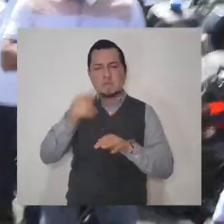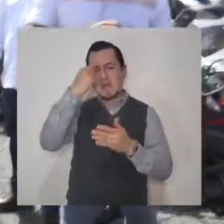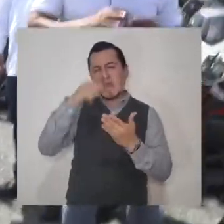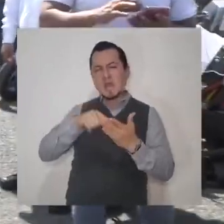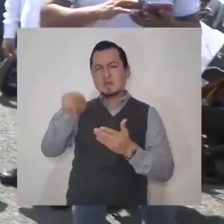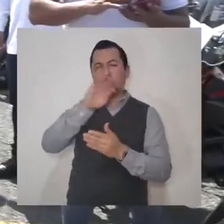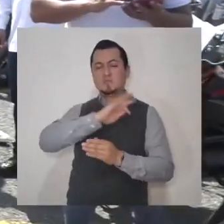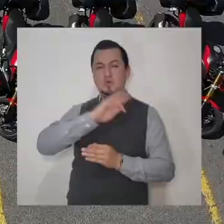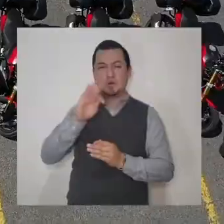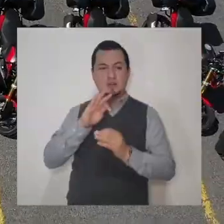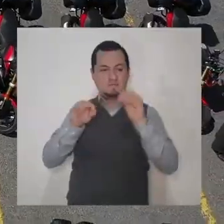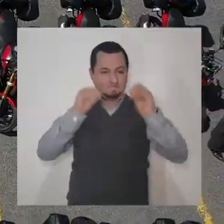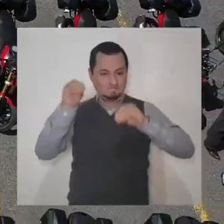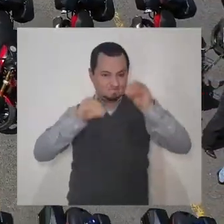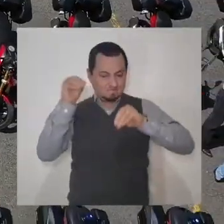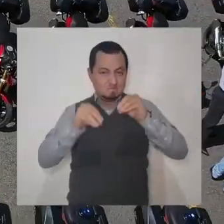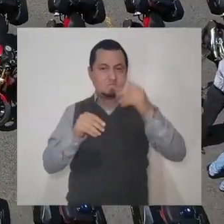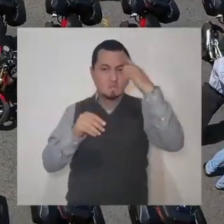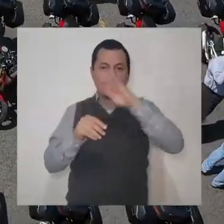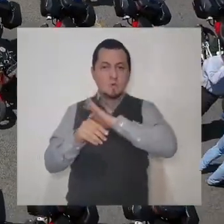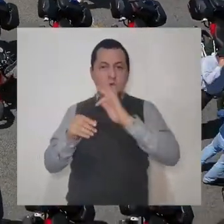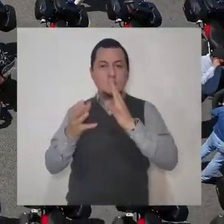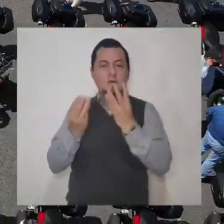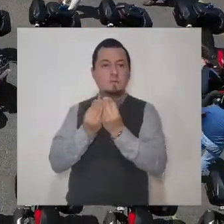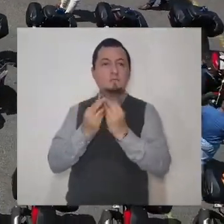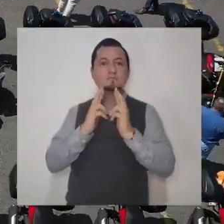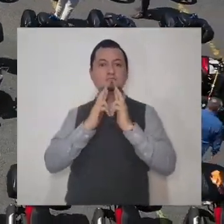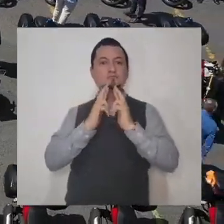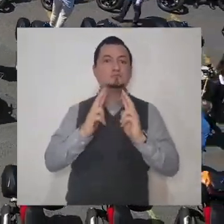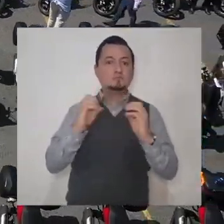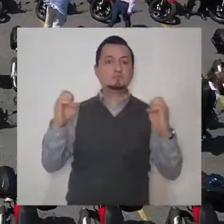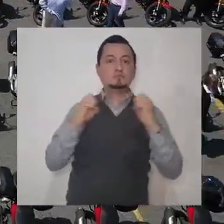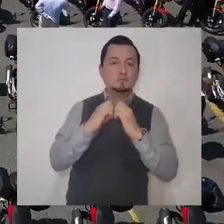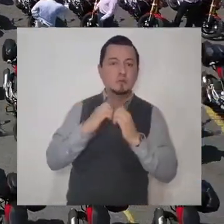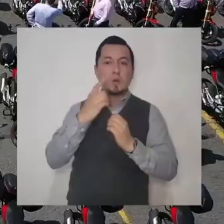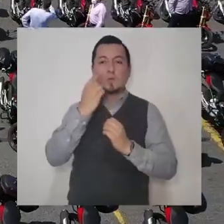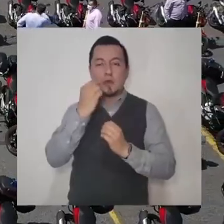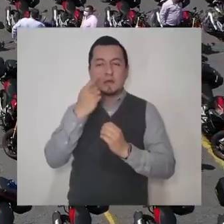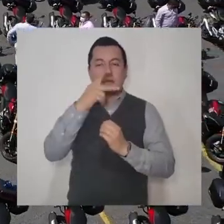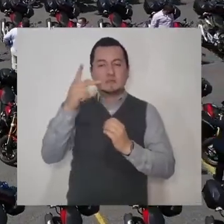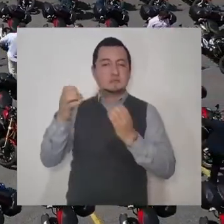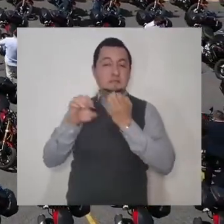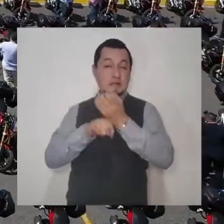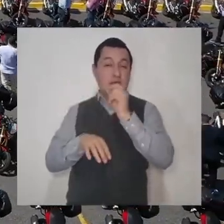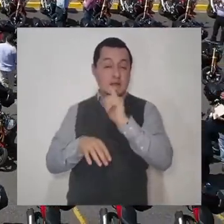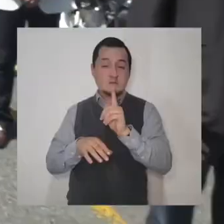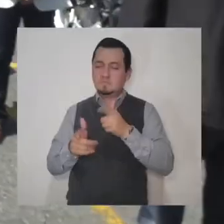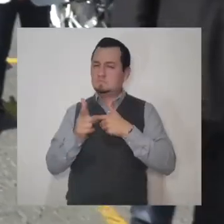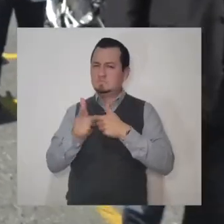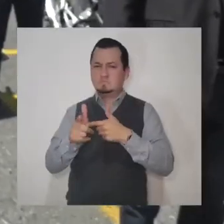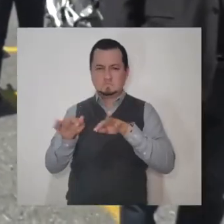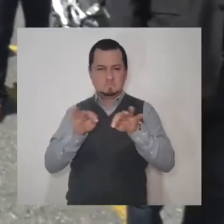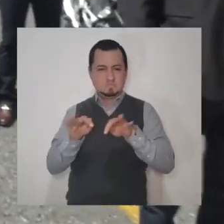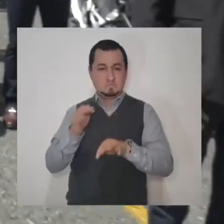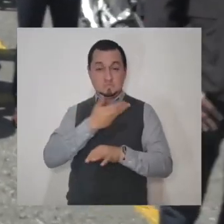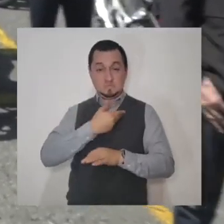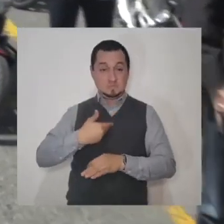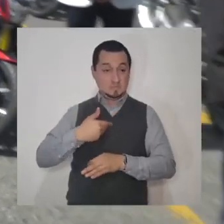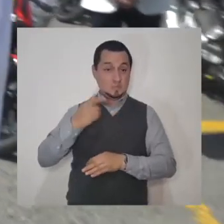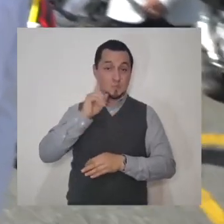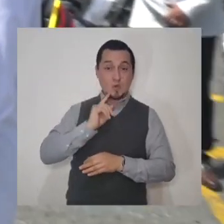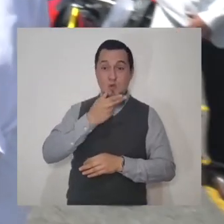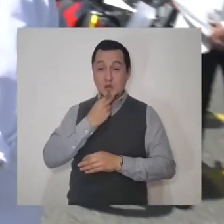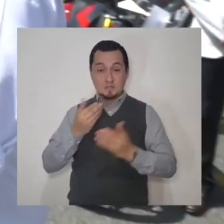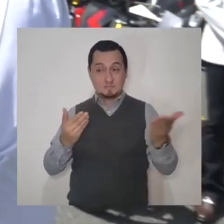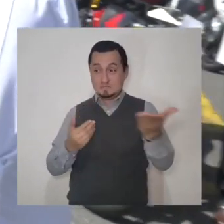creemos que con este equipo se sigue fortaleciendo las capacidades de respuesta de las policías en todos los rincones de Jalisco. Así que pues a las presidentas